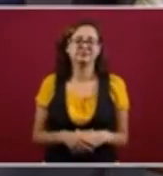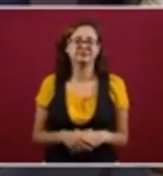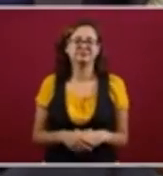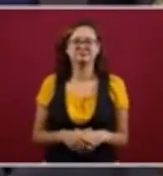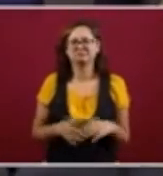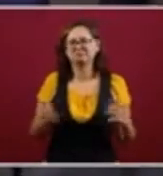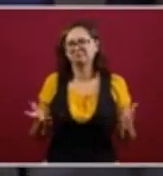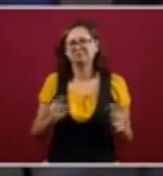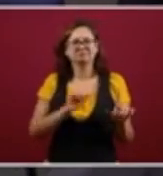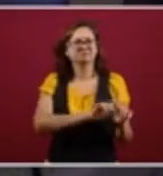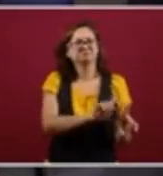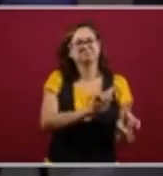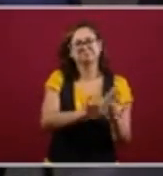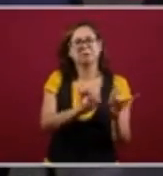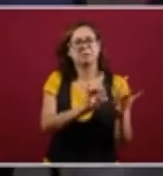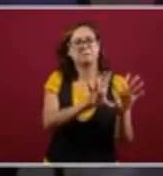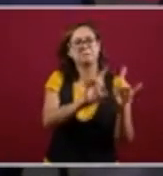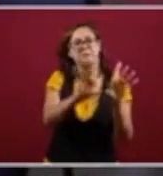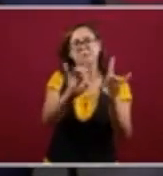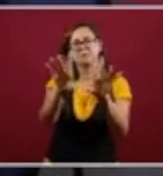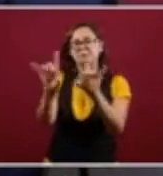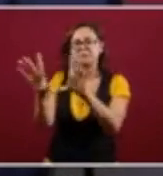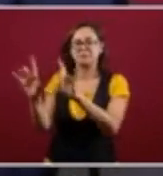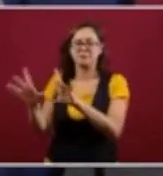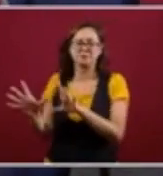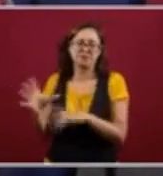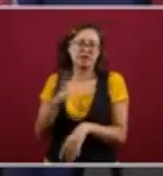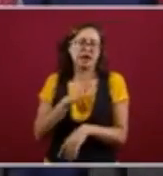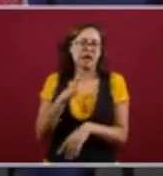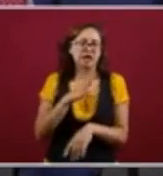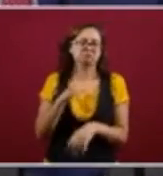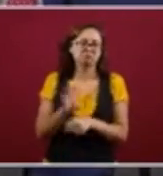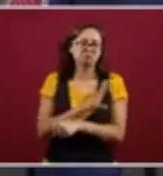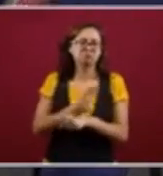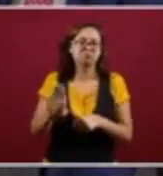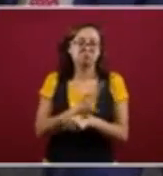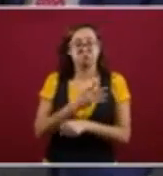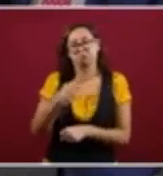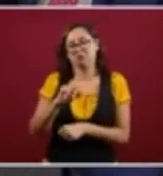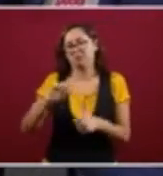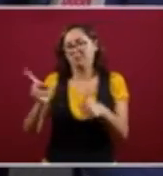independientemente de otras circunstancias que se están presentando.